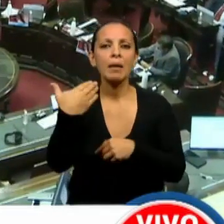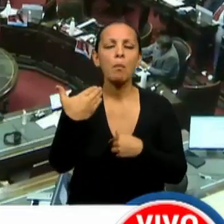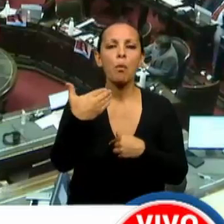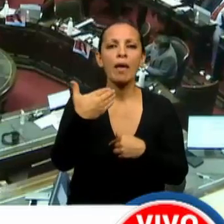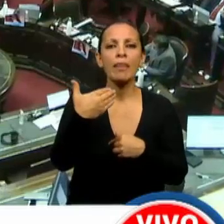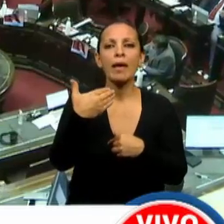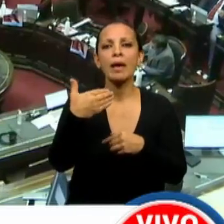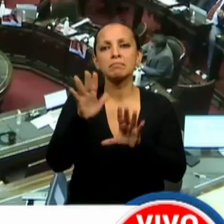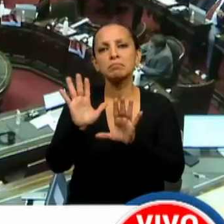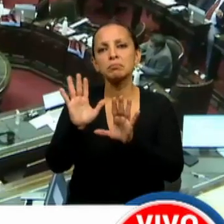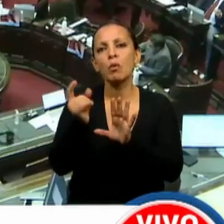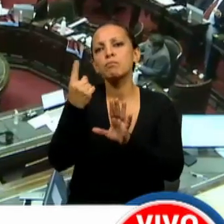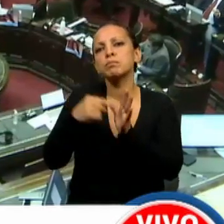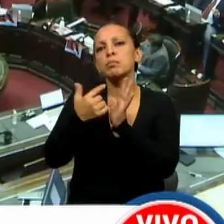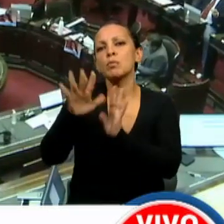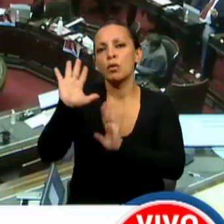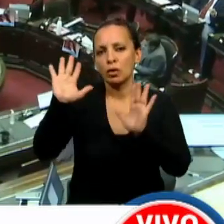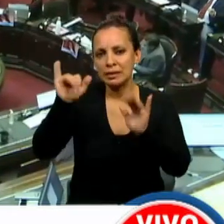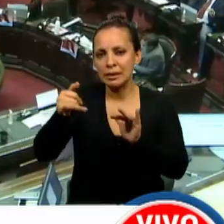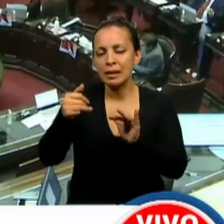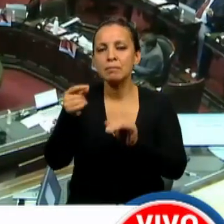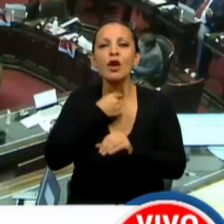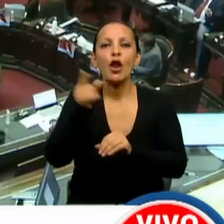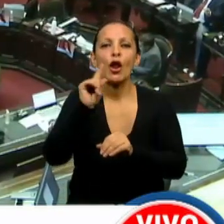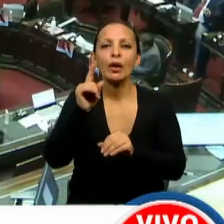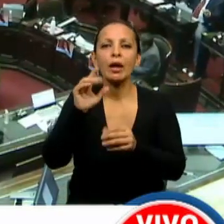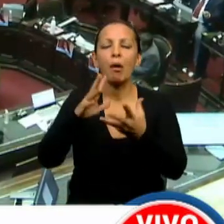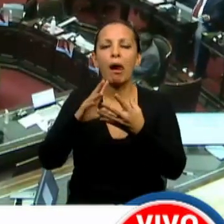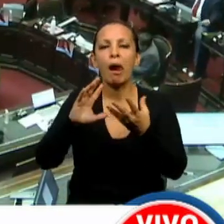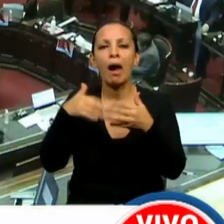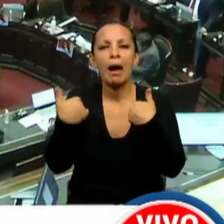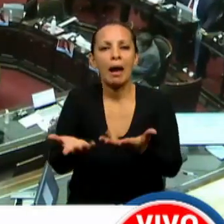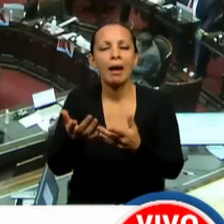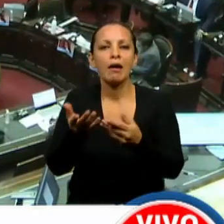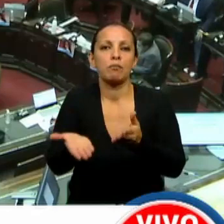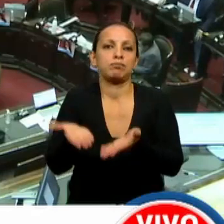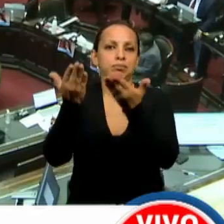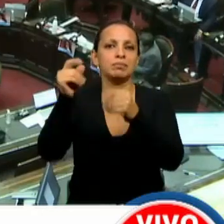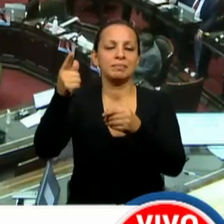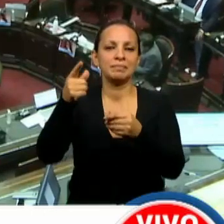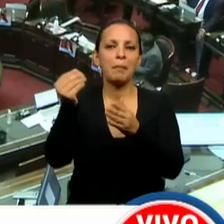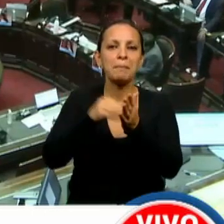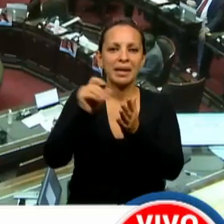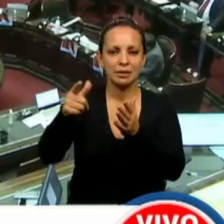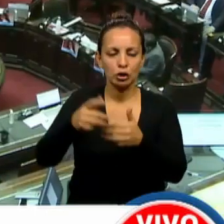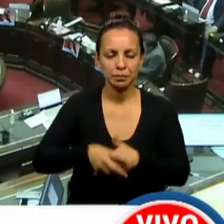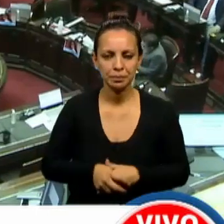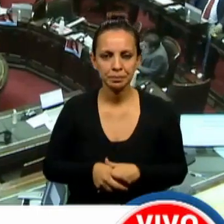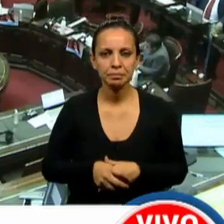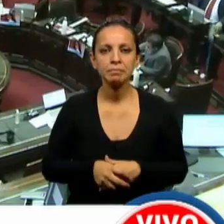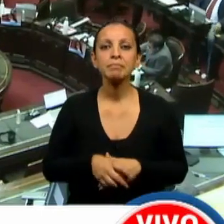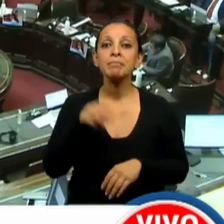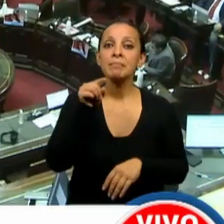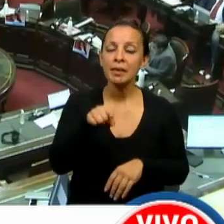lógicamente excepcional y siempre para evitar una distorsión de precio en el surtidor. Claramente, se